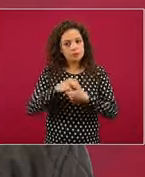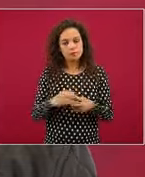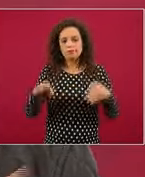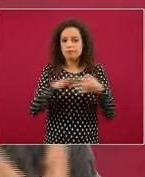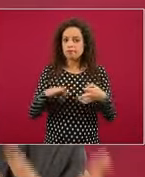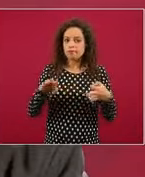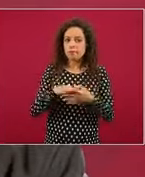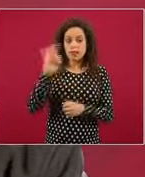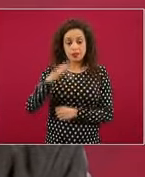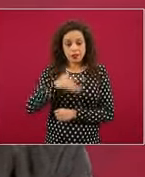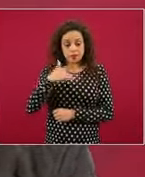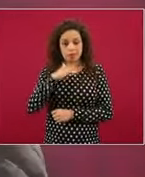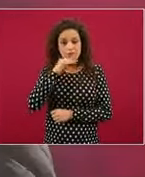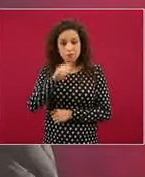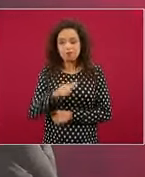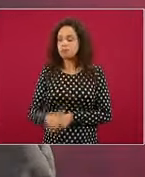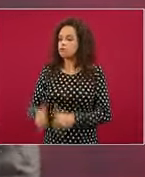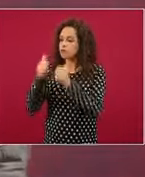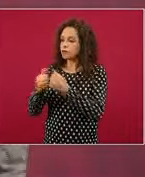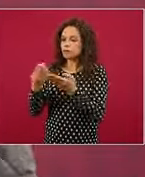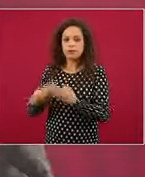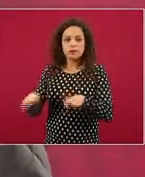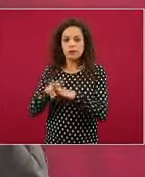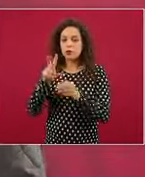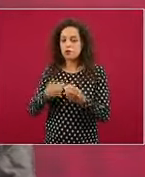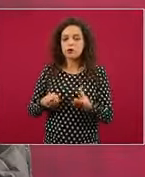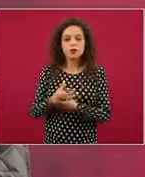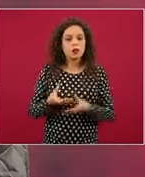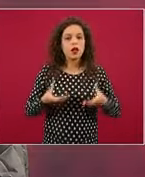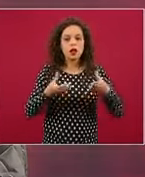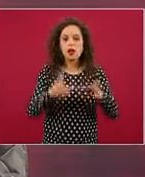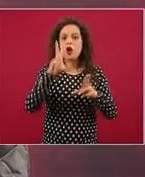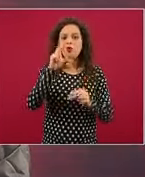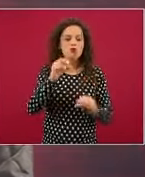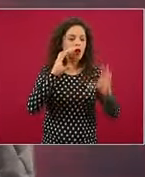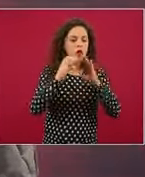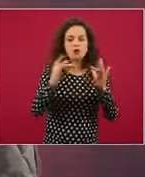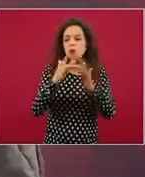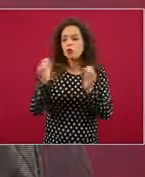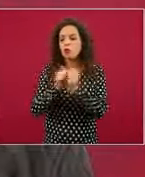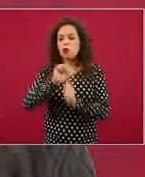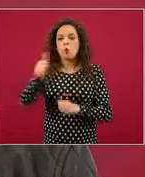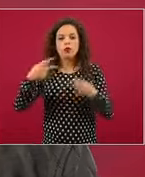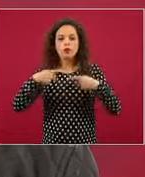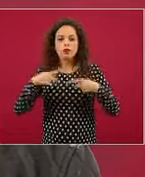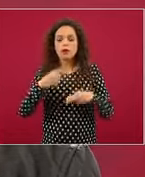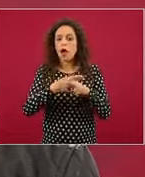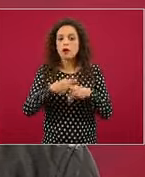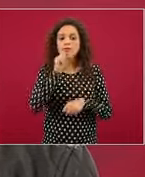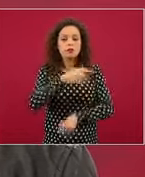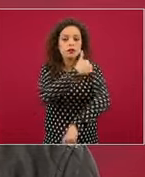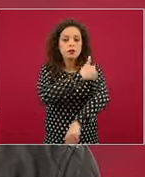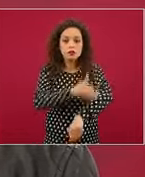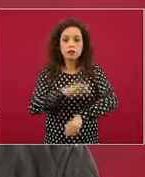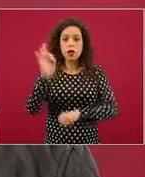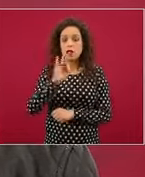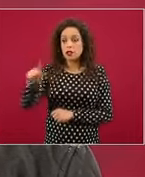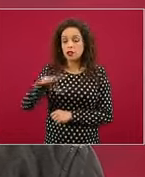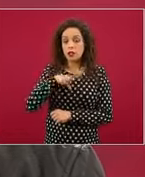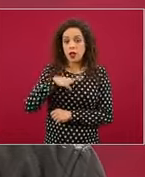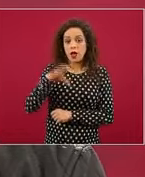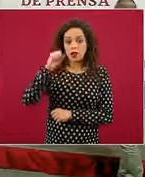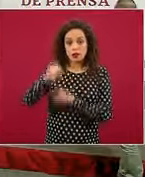tenemos síntomas, no salir a la calle, no convivir con otras personas, incluidos los familiares. Si se tienen 60 o más años de edad o